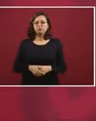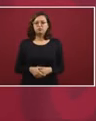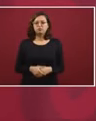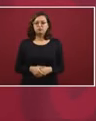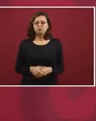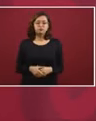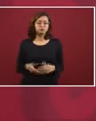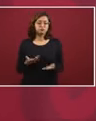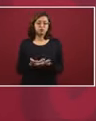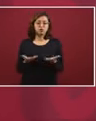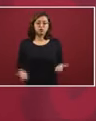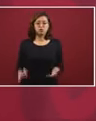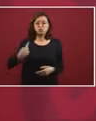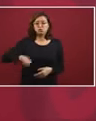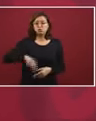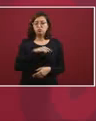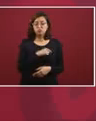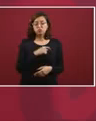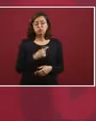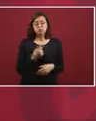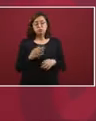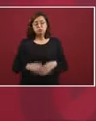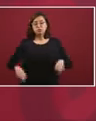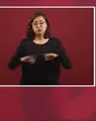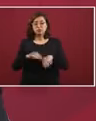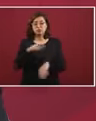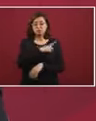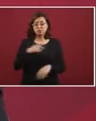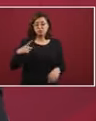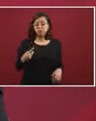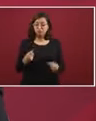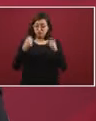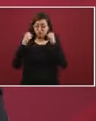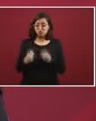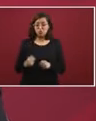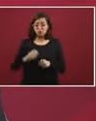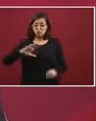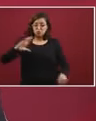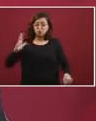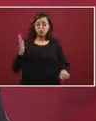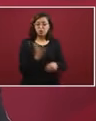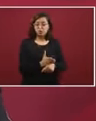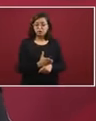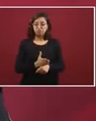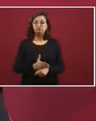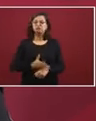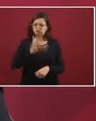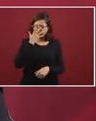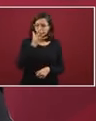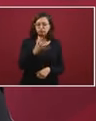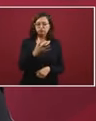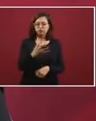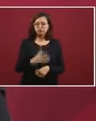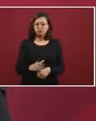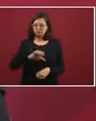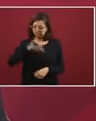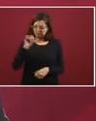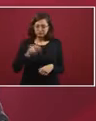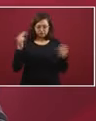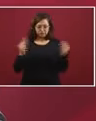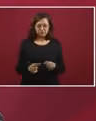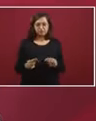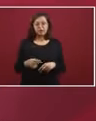Lo que tenemos que hacer es garantizar que no hay impunidad. Eso es lo que tenemos que hacer en el corto plazo, en lo inmediato. Y también